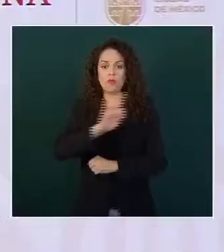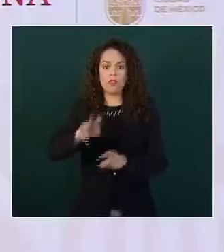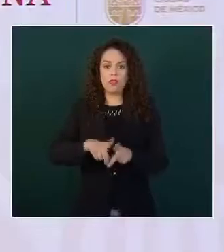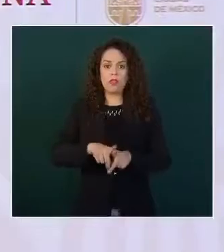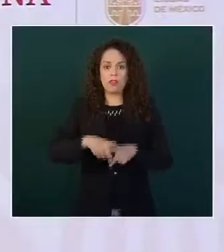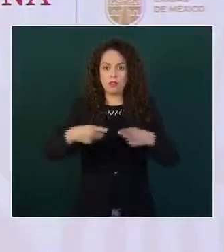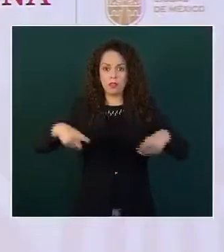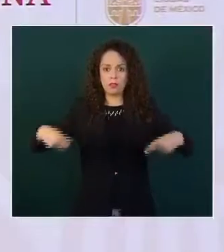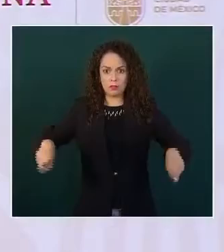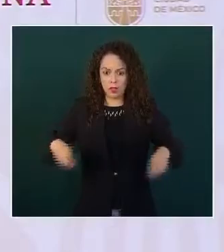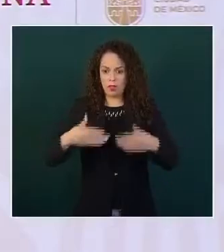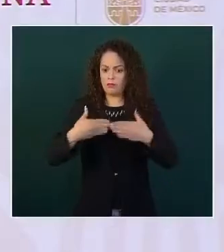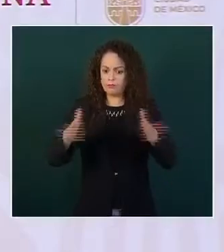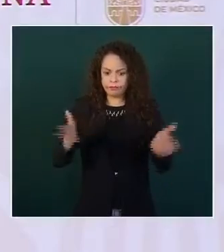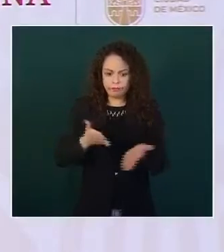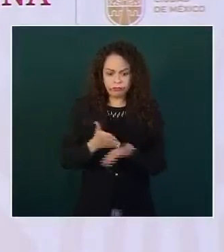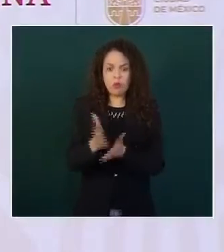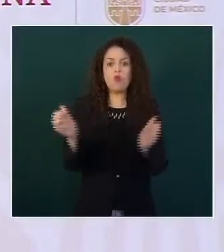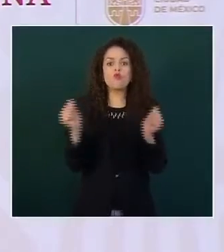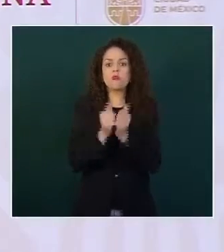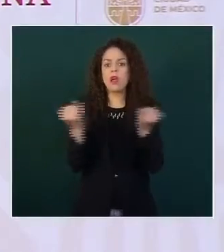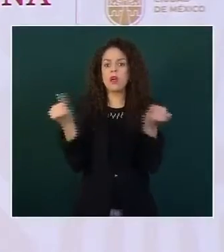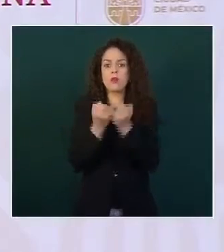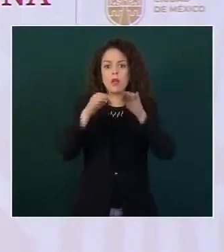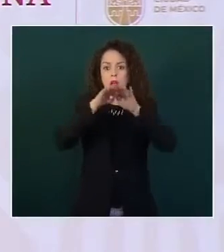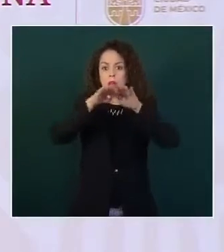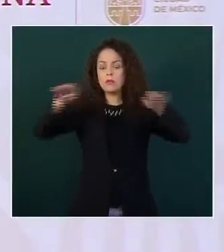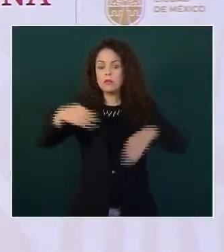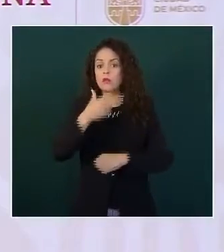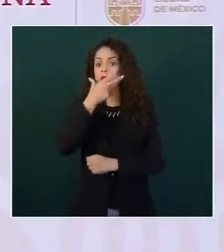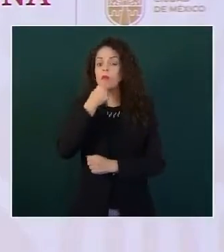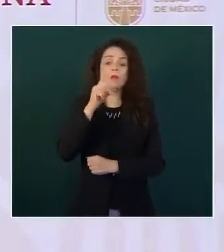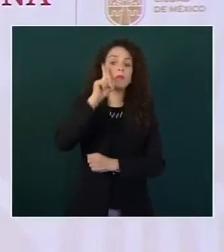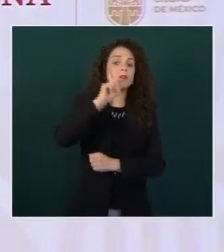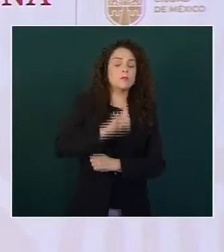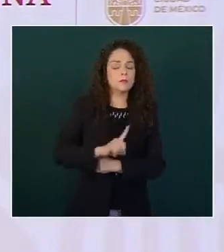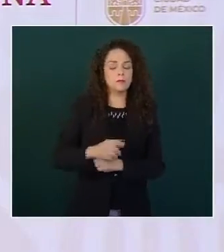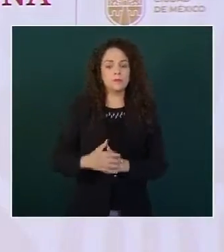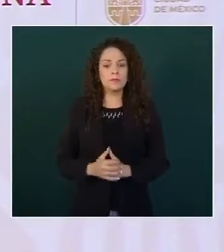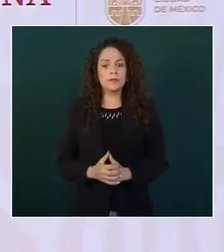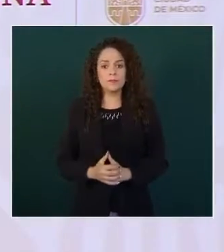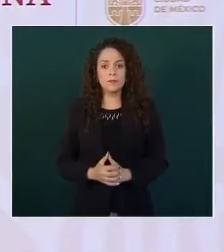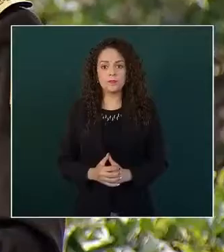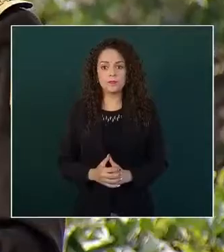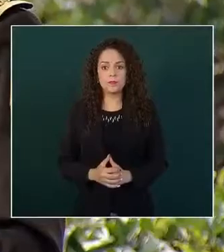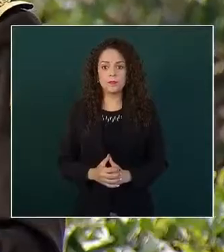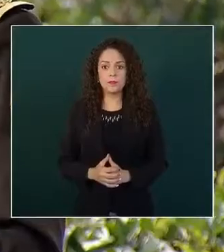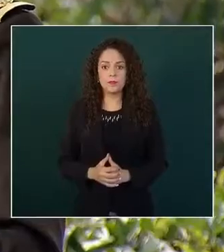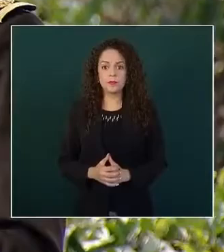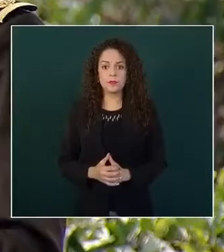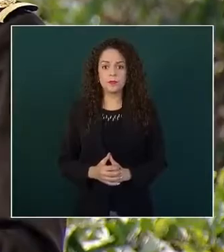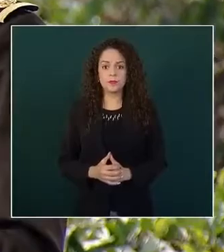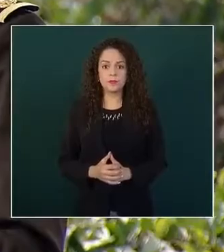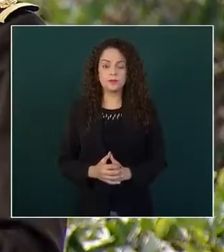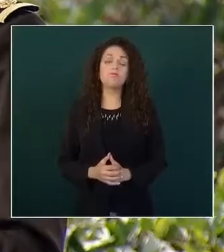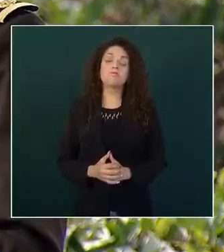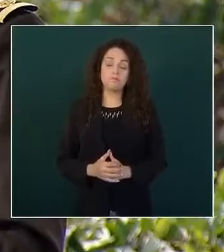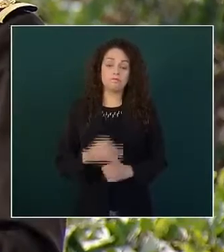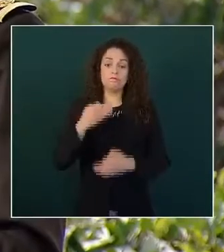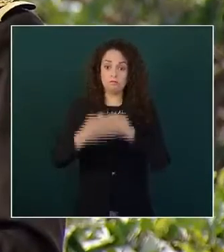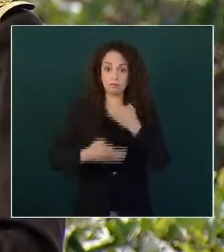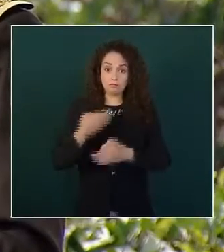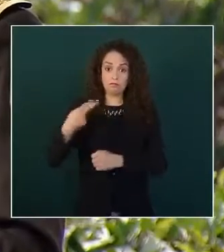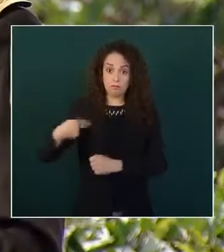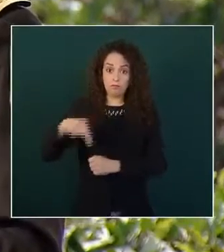a la par con los hombres en un ambiente de igualdad. Asimismo, pondremos todo nuestro